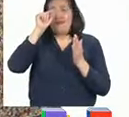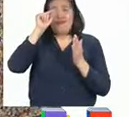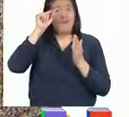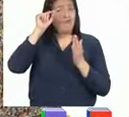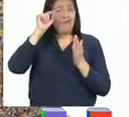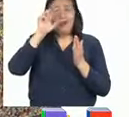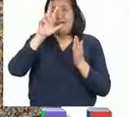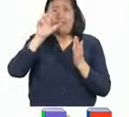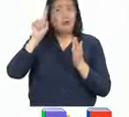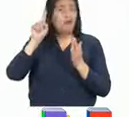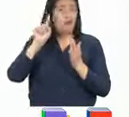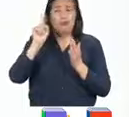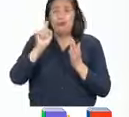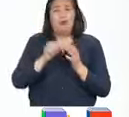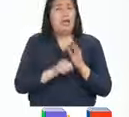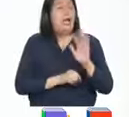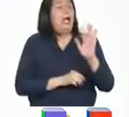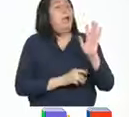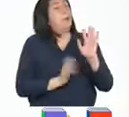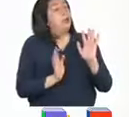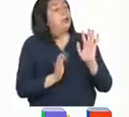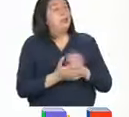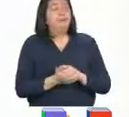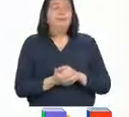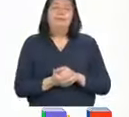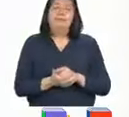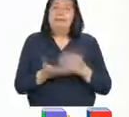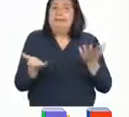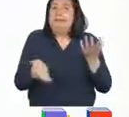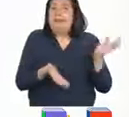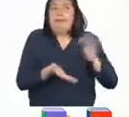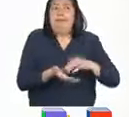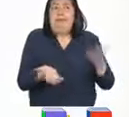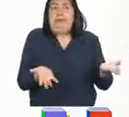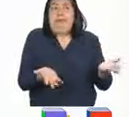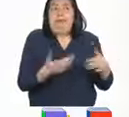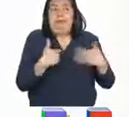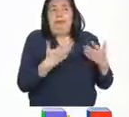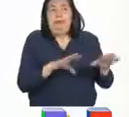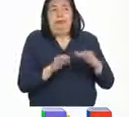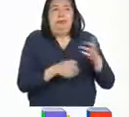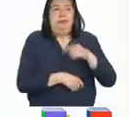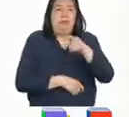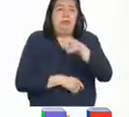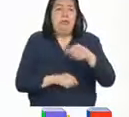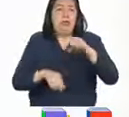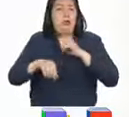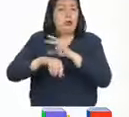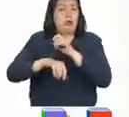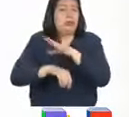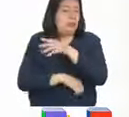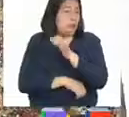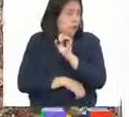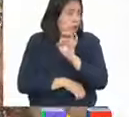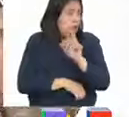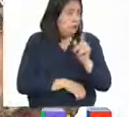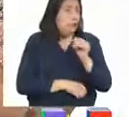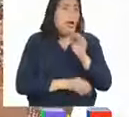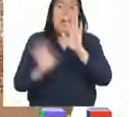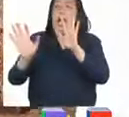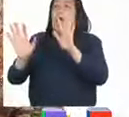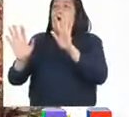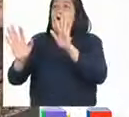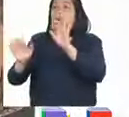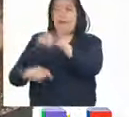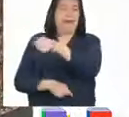entran 31. Bueno, y entonces, ¿qué más podríamos hacer siguiendo el mismo consejo de Sergio? Oh,